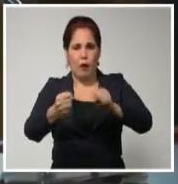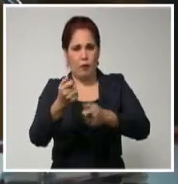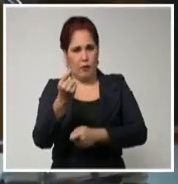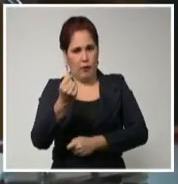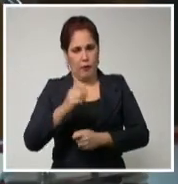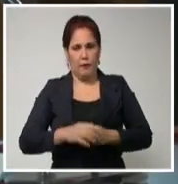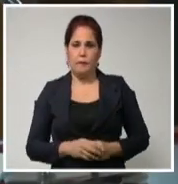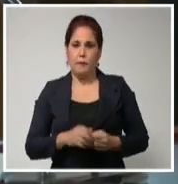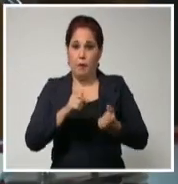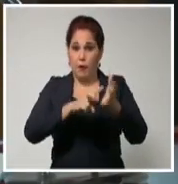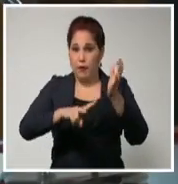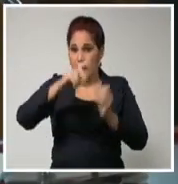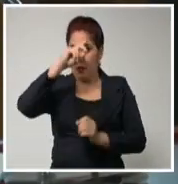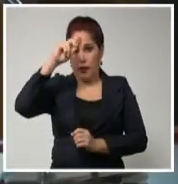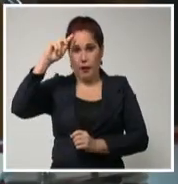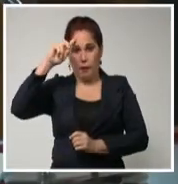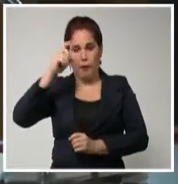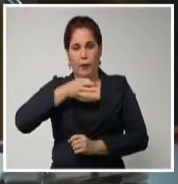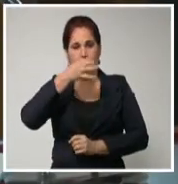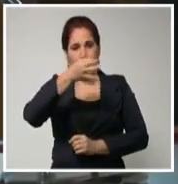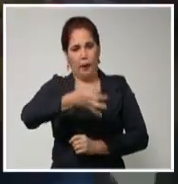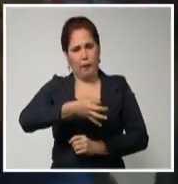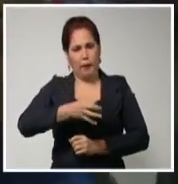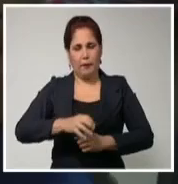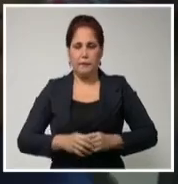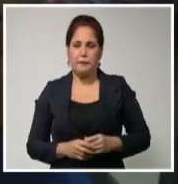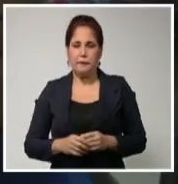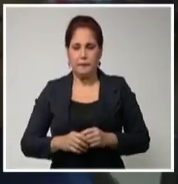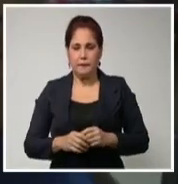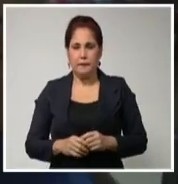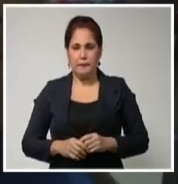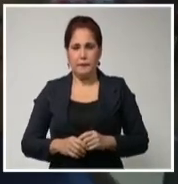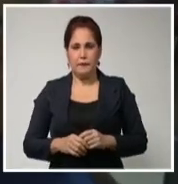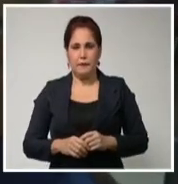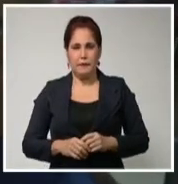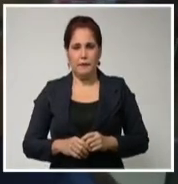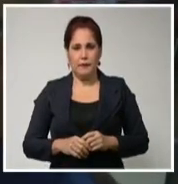Desde Sancti Spíritus, Alain Jiménez, Sistema Informativo de la Televisión Cubana.